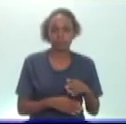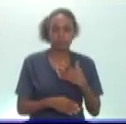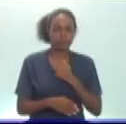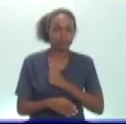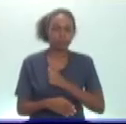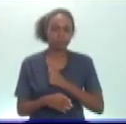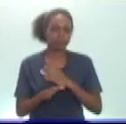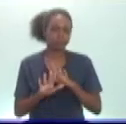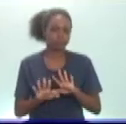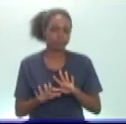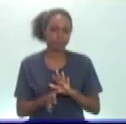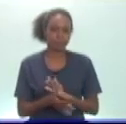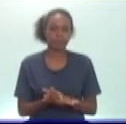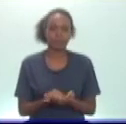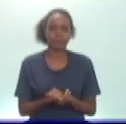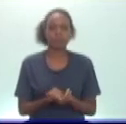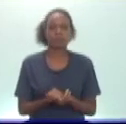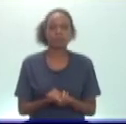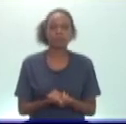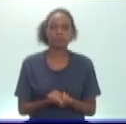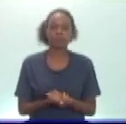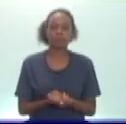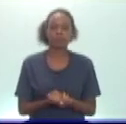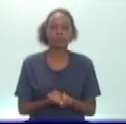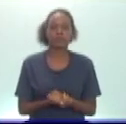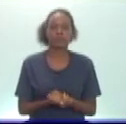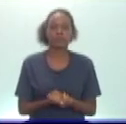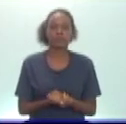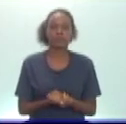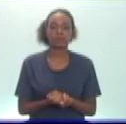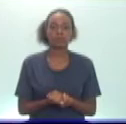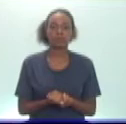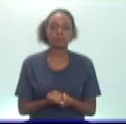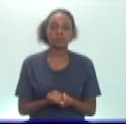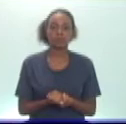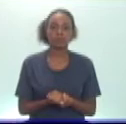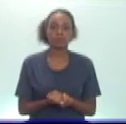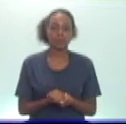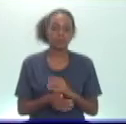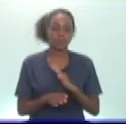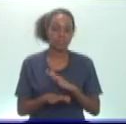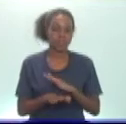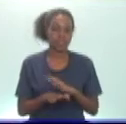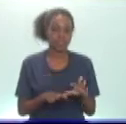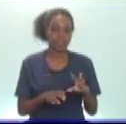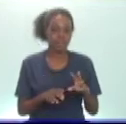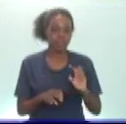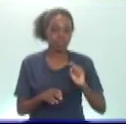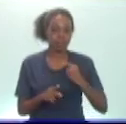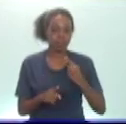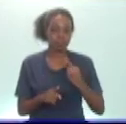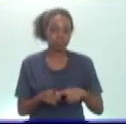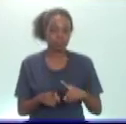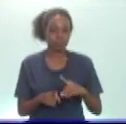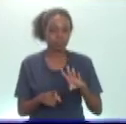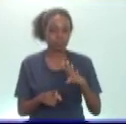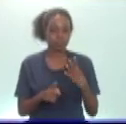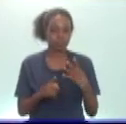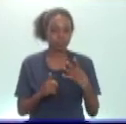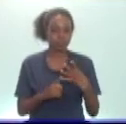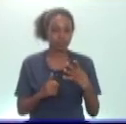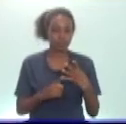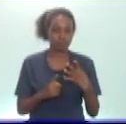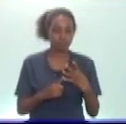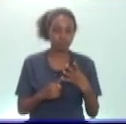formas. Bien, entonces ya podemos pasar al cuarto momento de la solución del